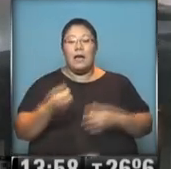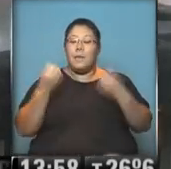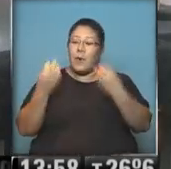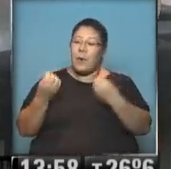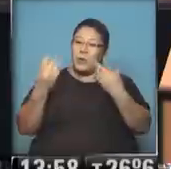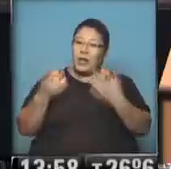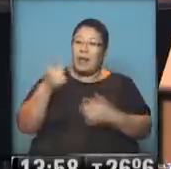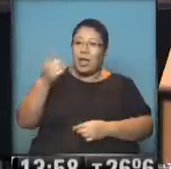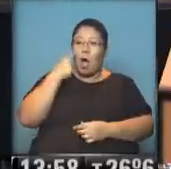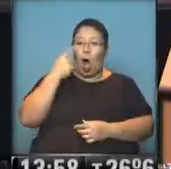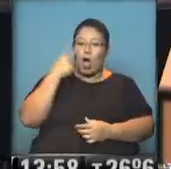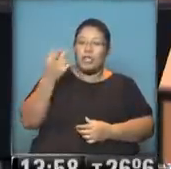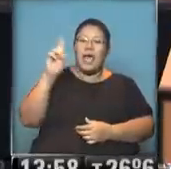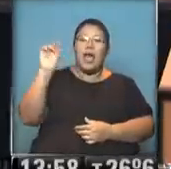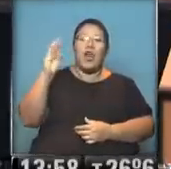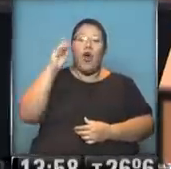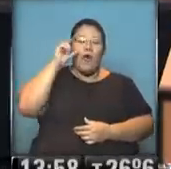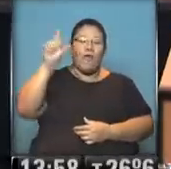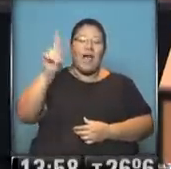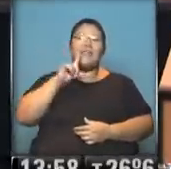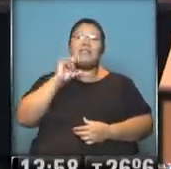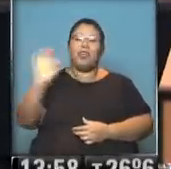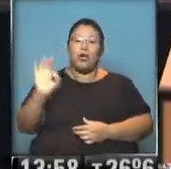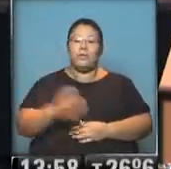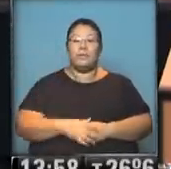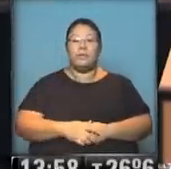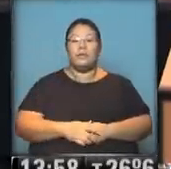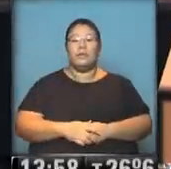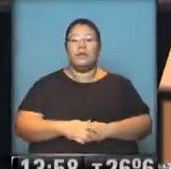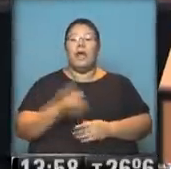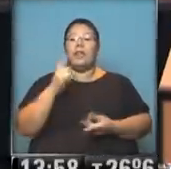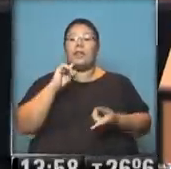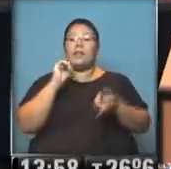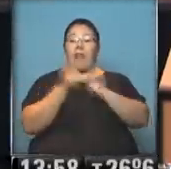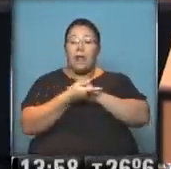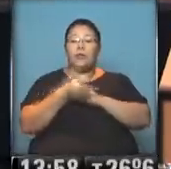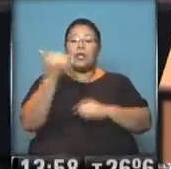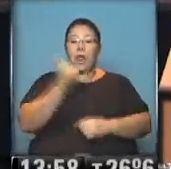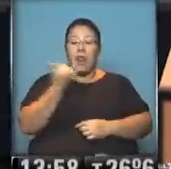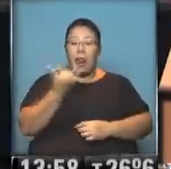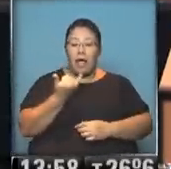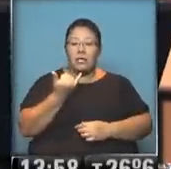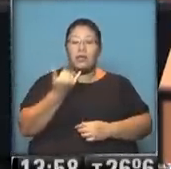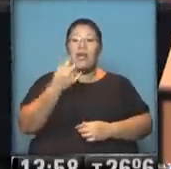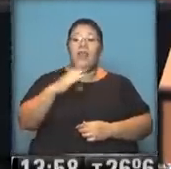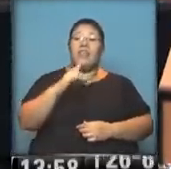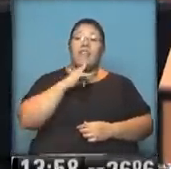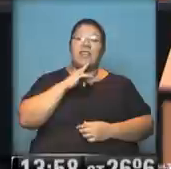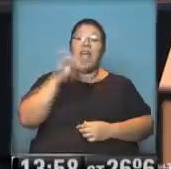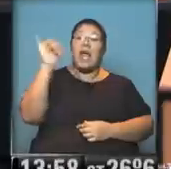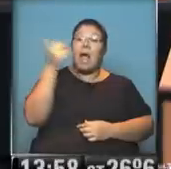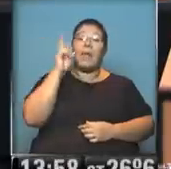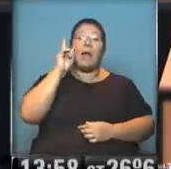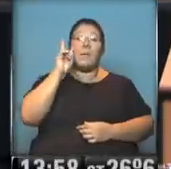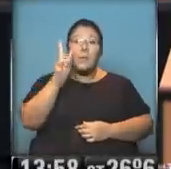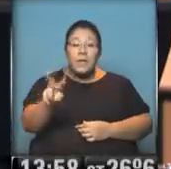que conoce. Vamos a lo que sucedía. Fíjense, está con traducción y demás. Un Bielsa que miraba a cámara, situación que no pasa muy a menudo, porque él dijo